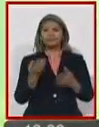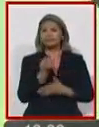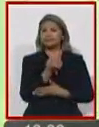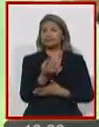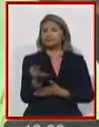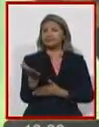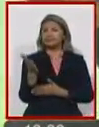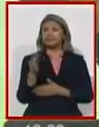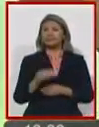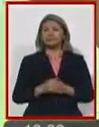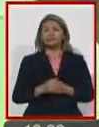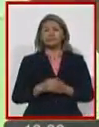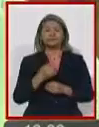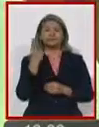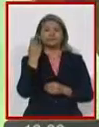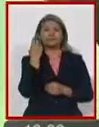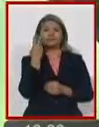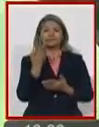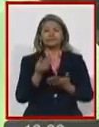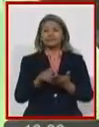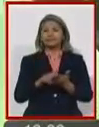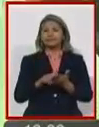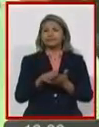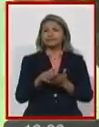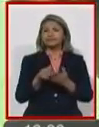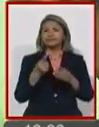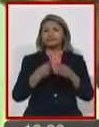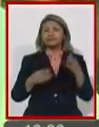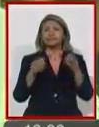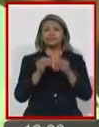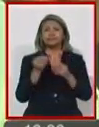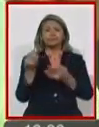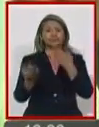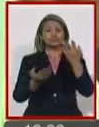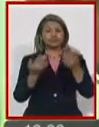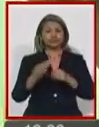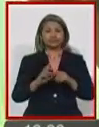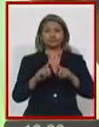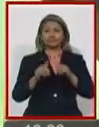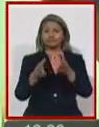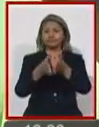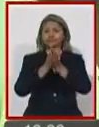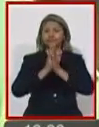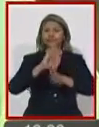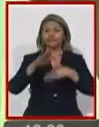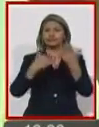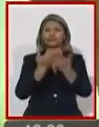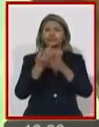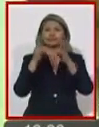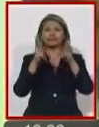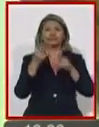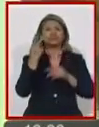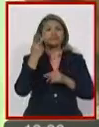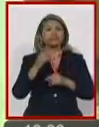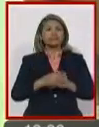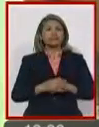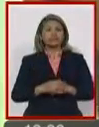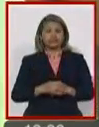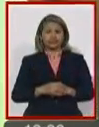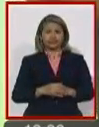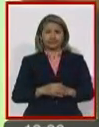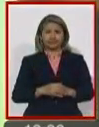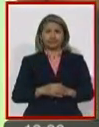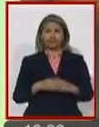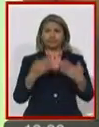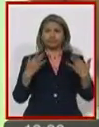algunas cosas, mire, recién estamos sacando ahí, no sé qué otra cosa más se quemó, pero le pido a todas las personas que lo conocen acá de mi barrio